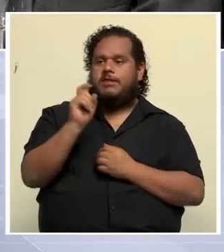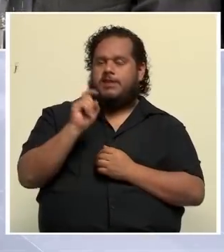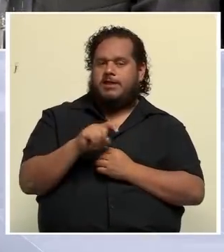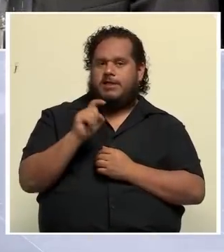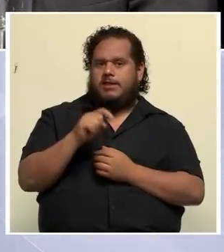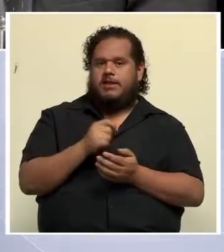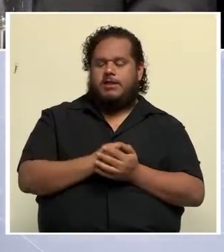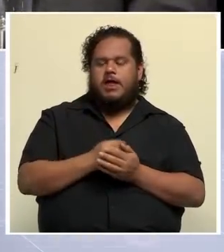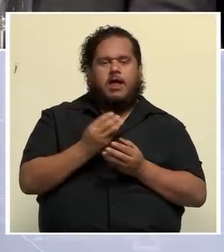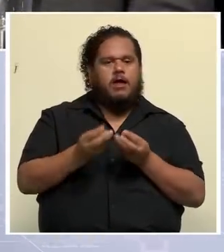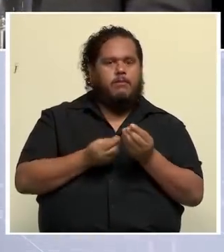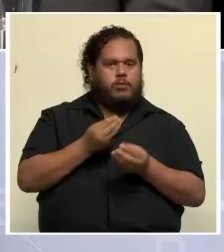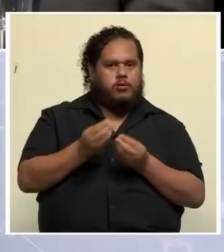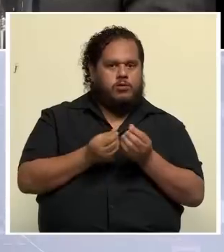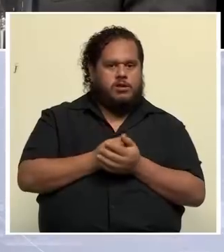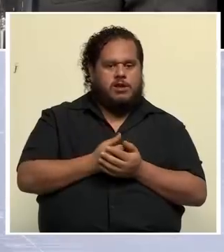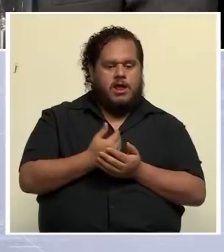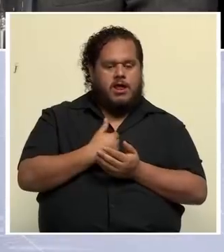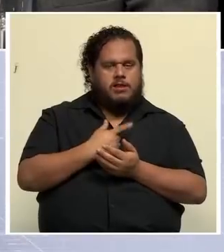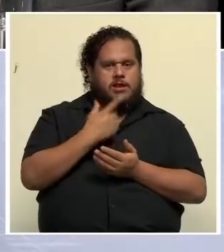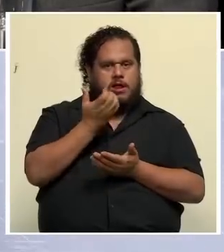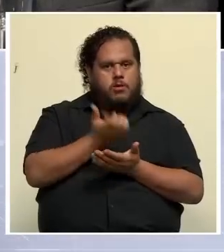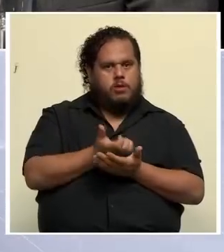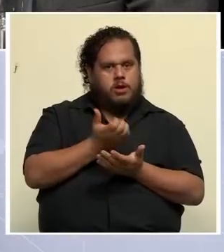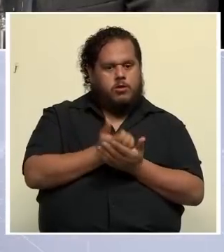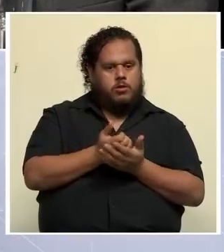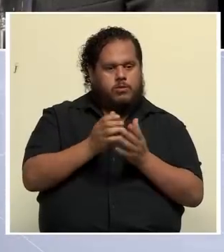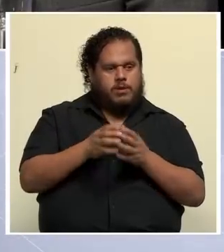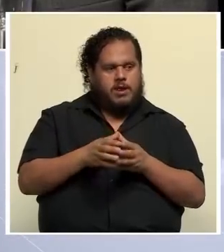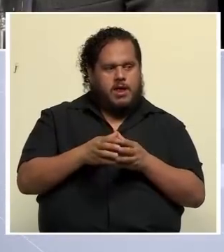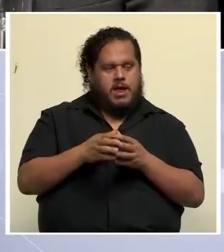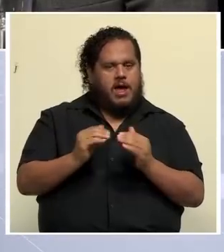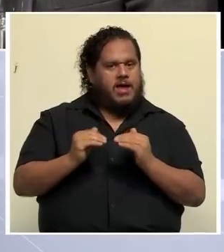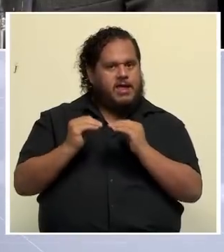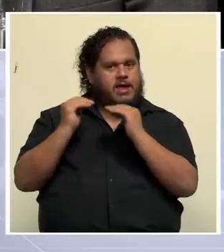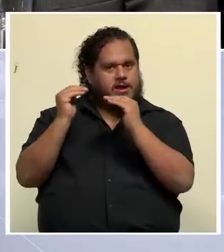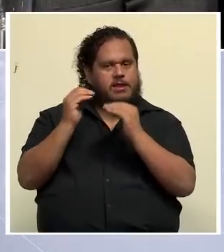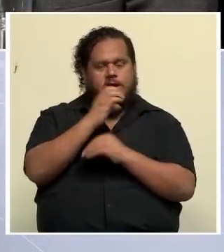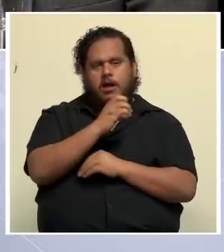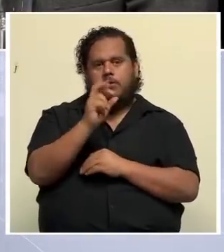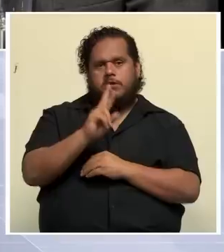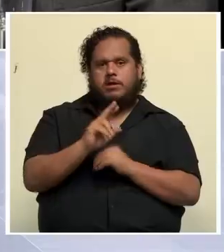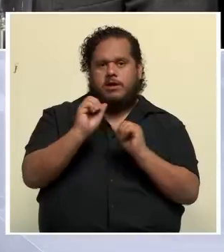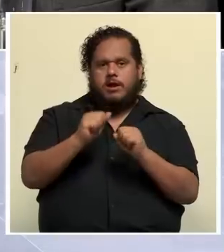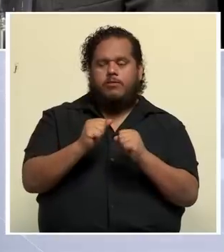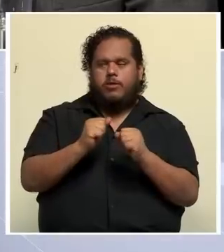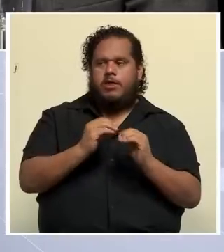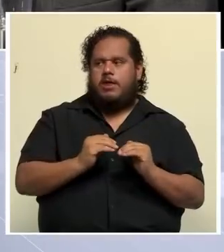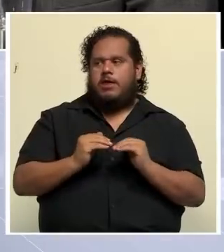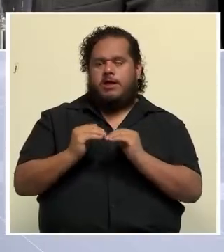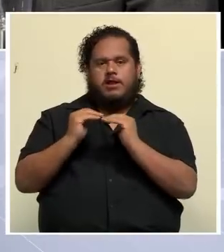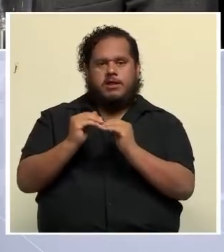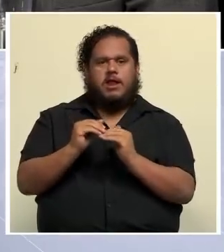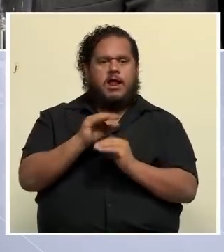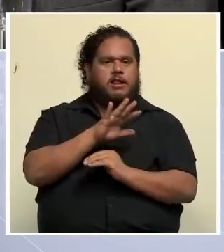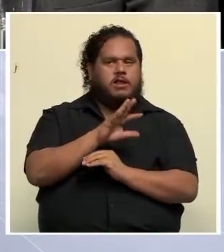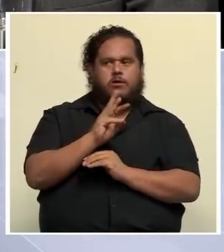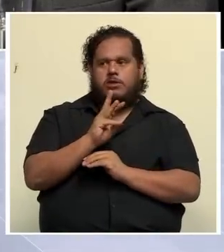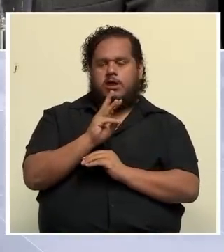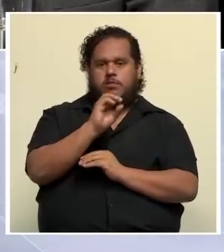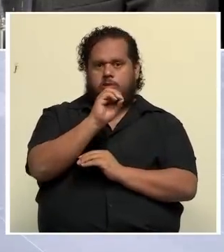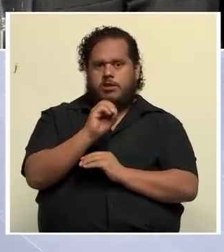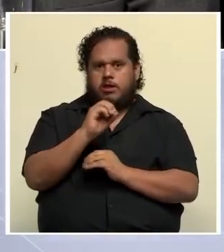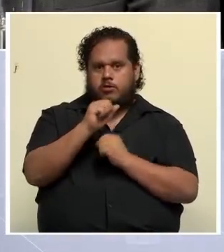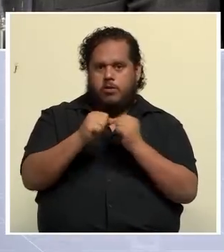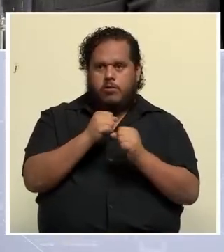necesita producir, tener una economía que crezca. Costa Rica puede crecer al 5, al 6% anual.